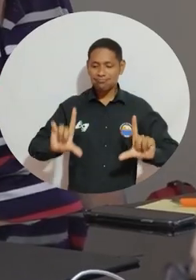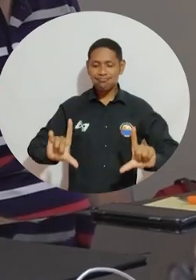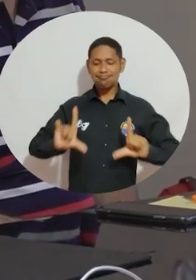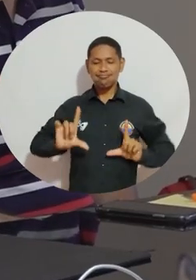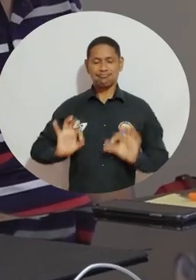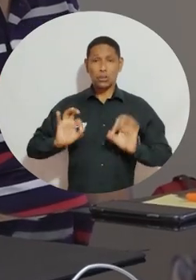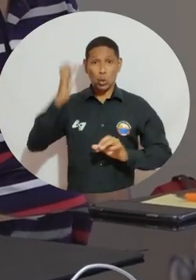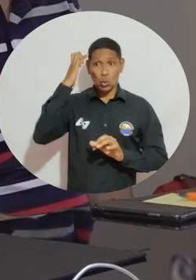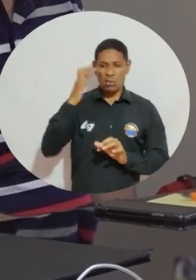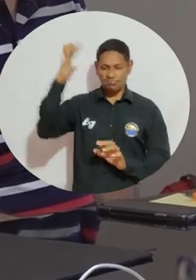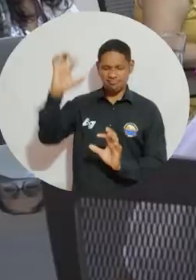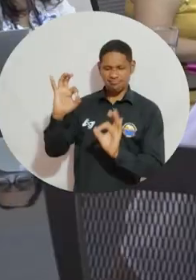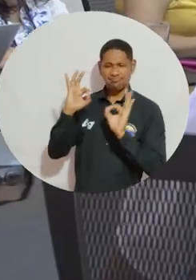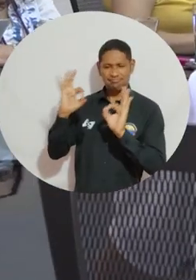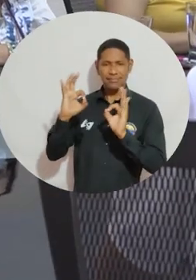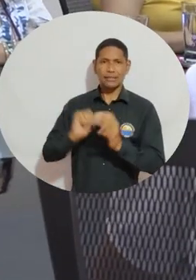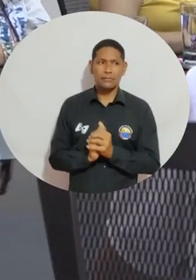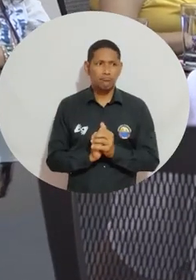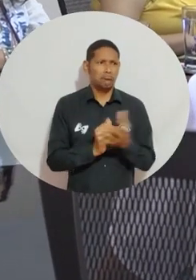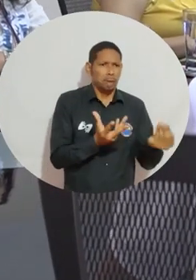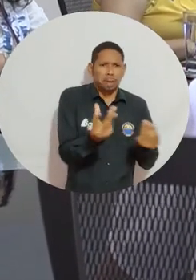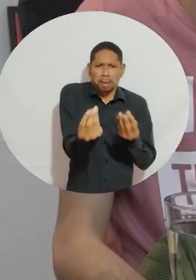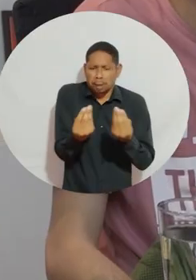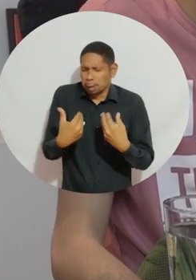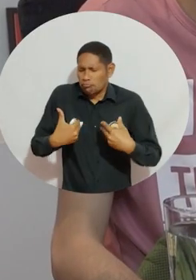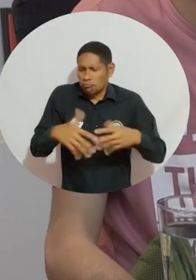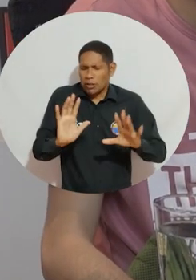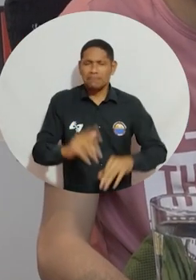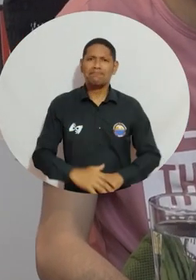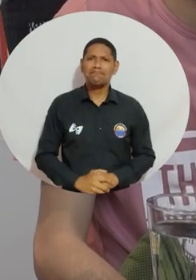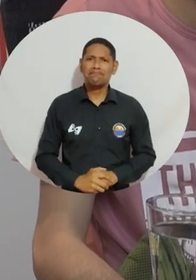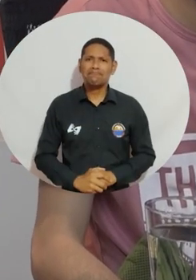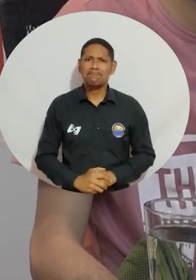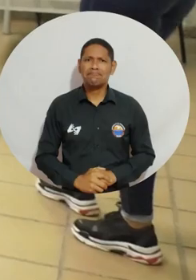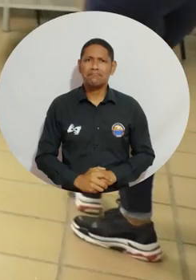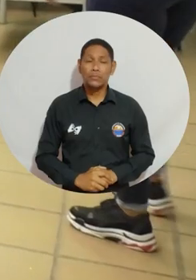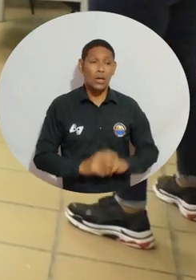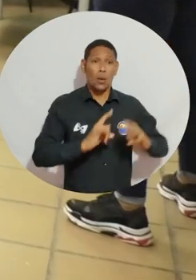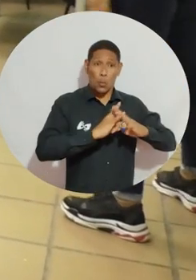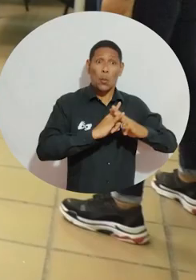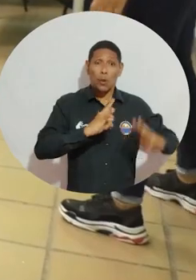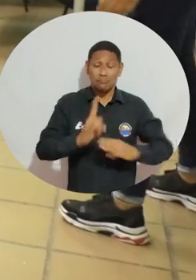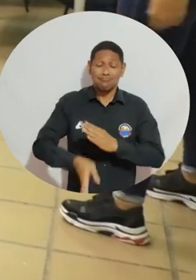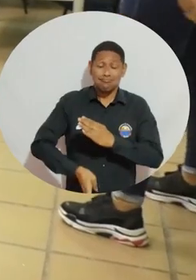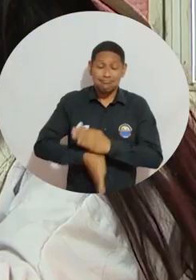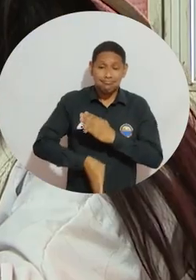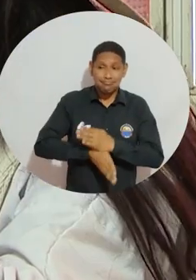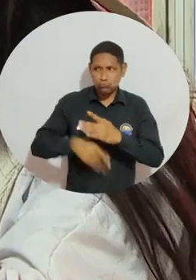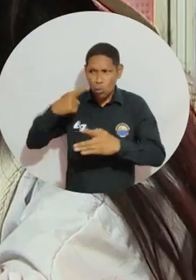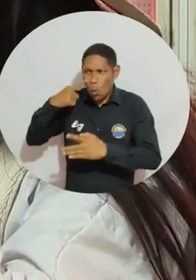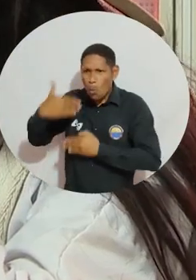graduar a tiempo y tener profesionales de alta calidad independientemente de su característica. La Universidad del Magdalena continúa con